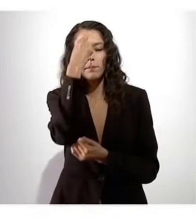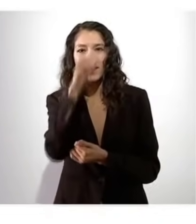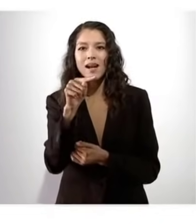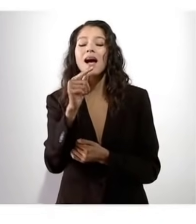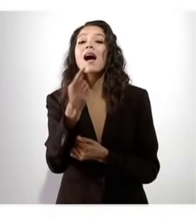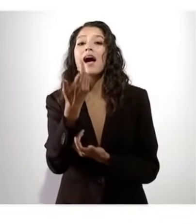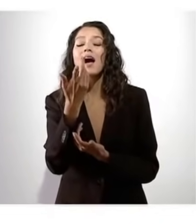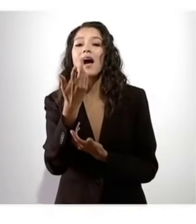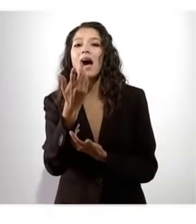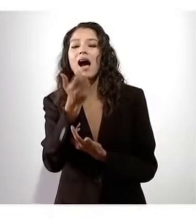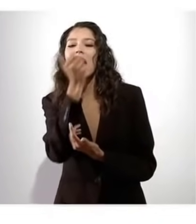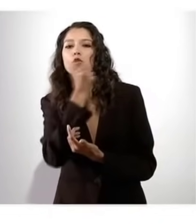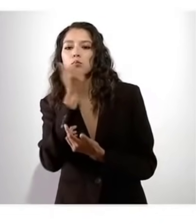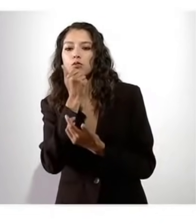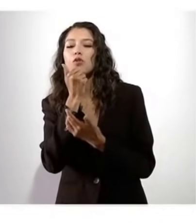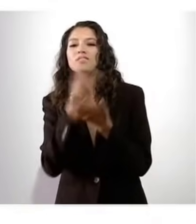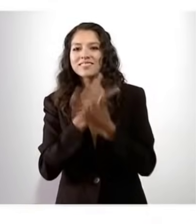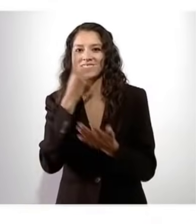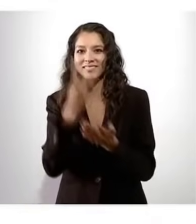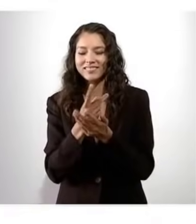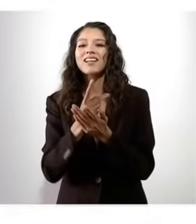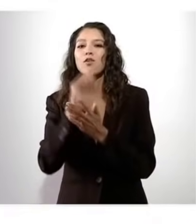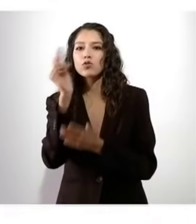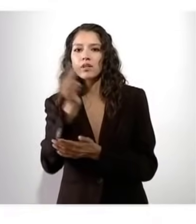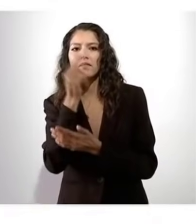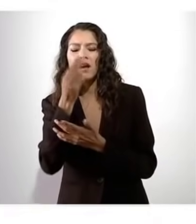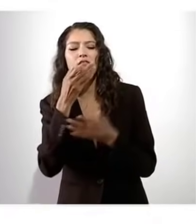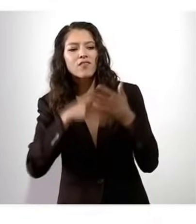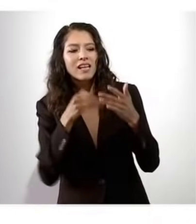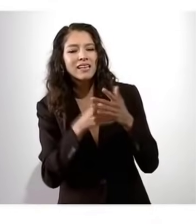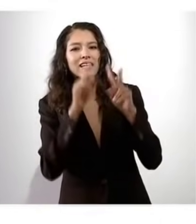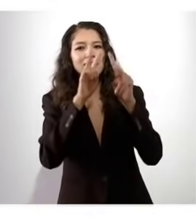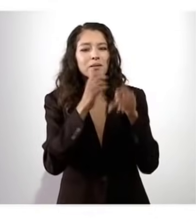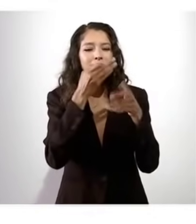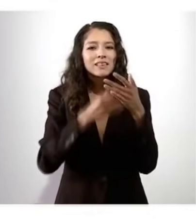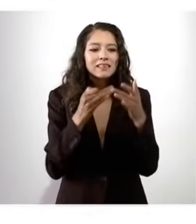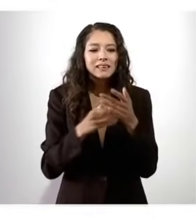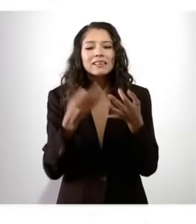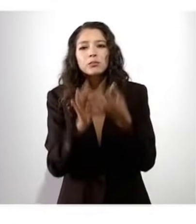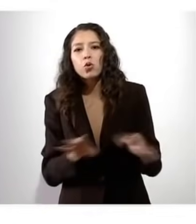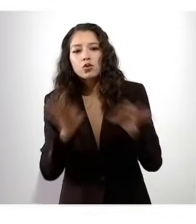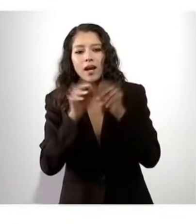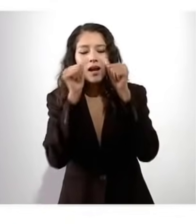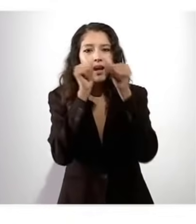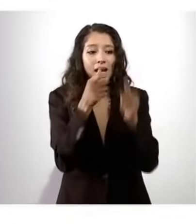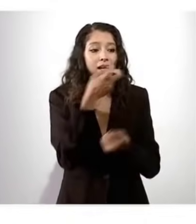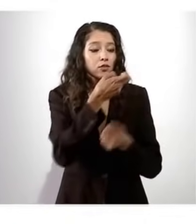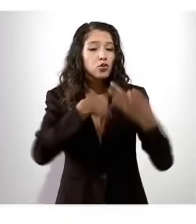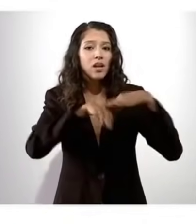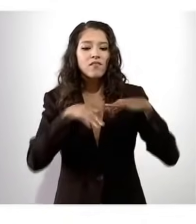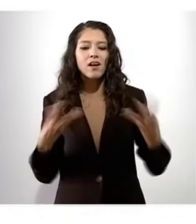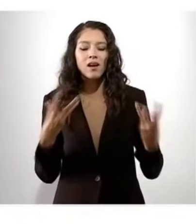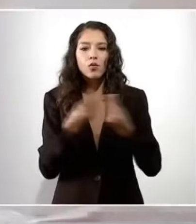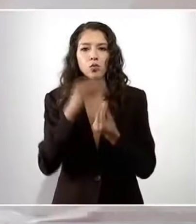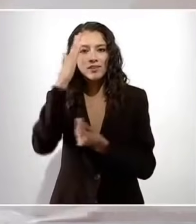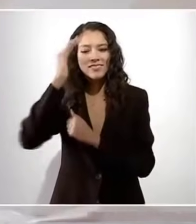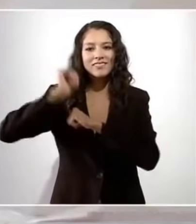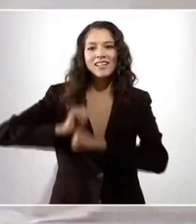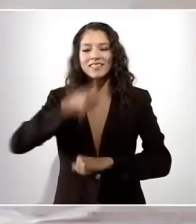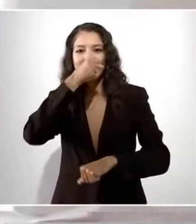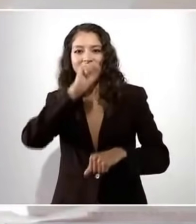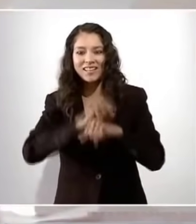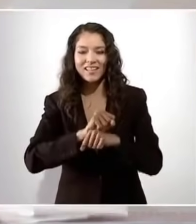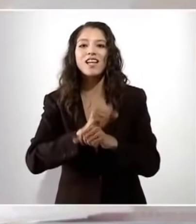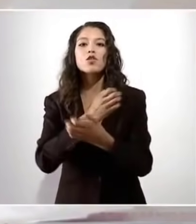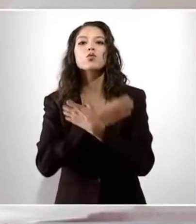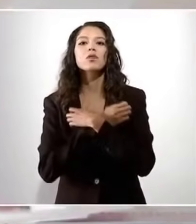por ciclo escolar. Este tema todavía está pendiente, es algo de los temas que tenemos que dar importancia y eso trabajaremos junto con la titular de la Secretaría de Educación